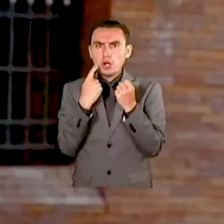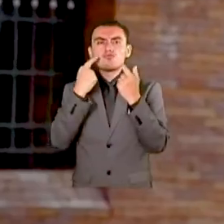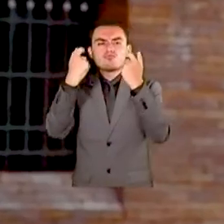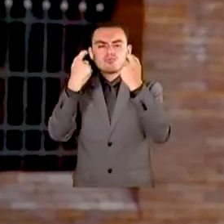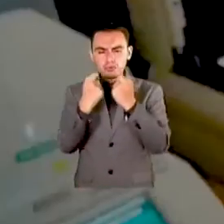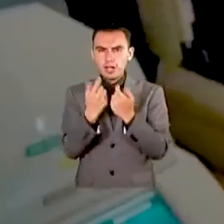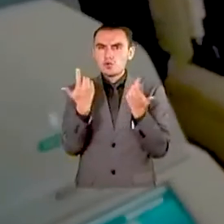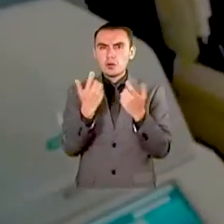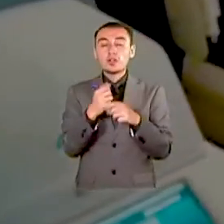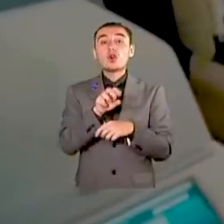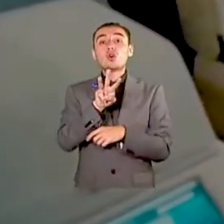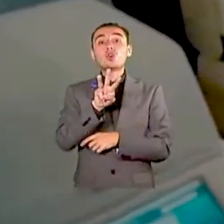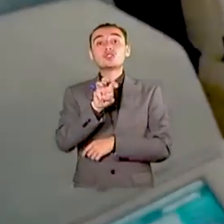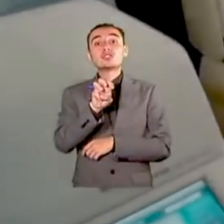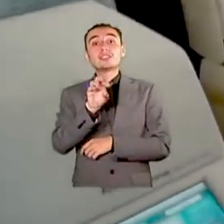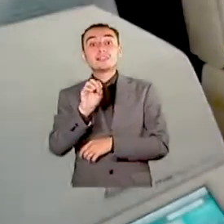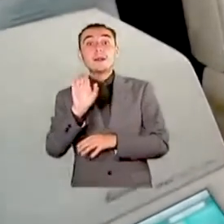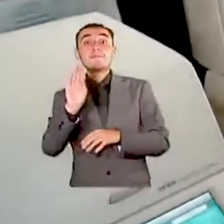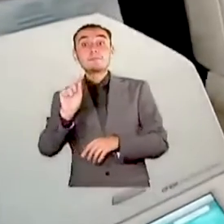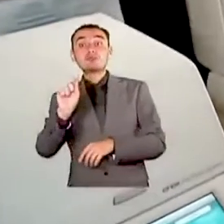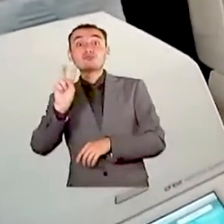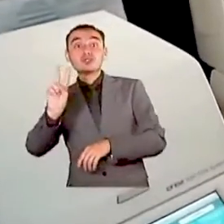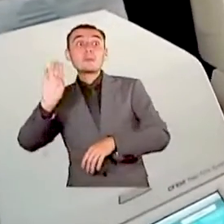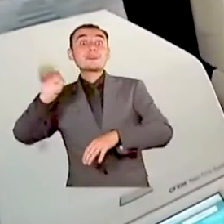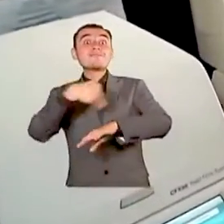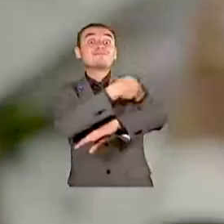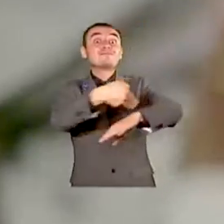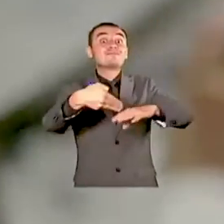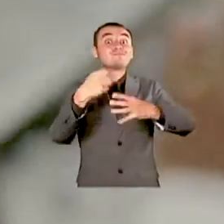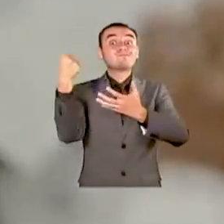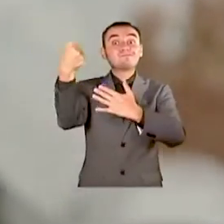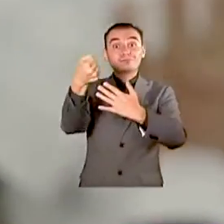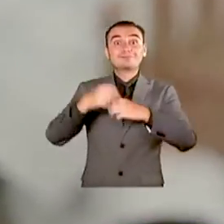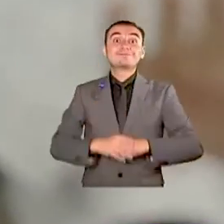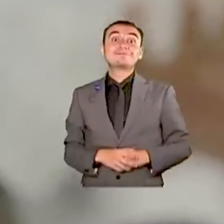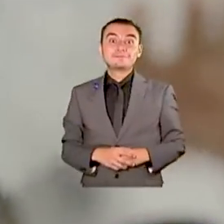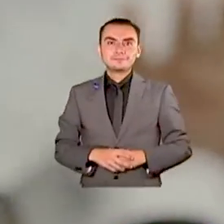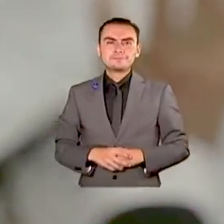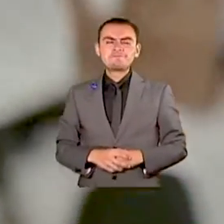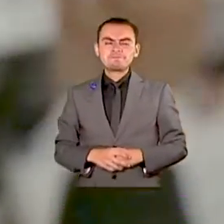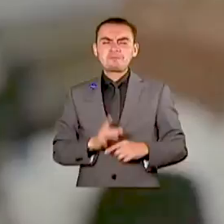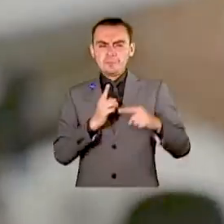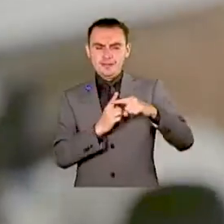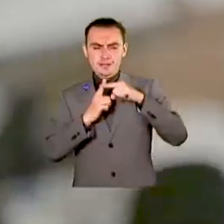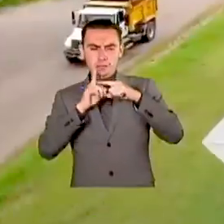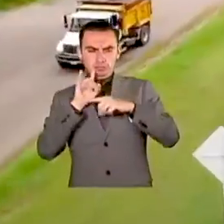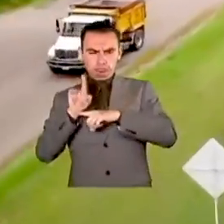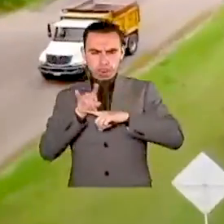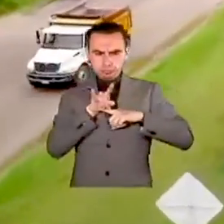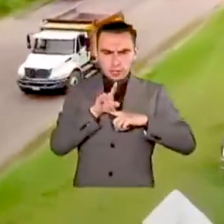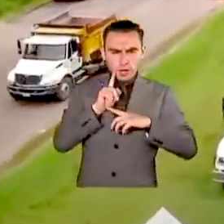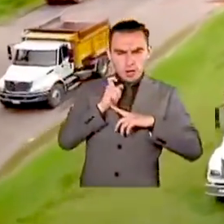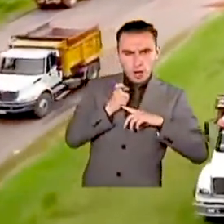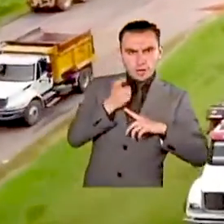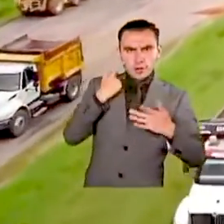de 80.2 billones de pesos. La entidad también puso su lupa sobre la gestión administrativa, la contratación estatal y